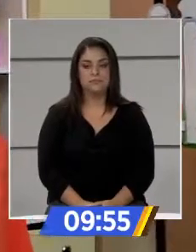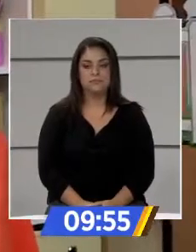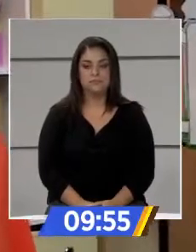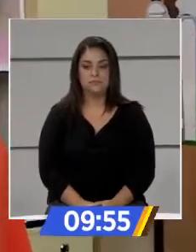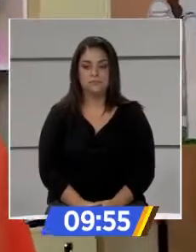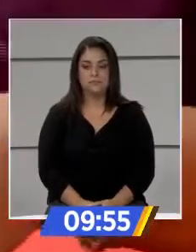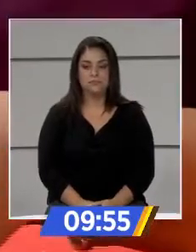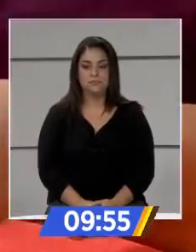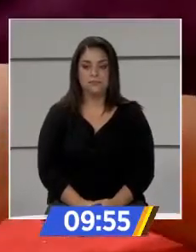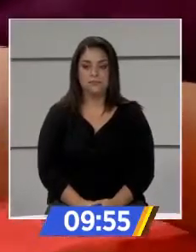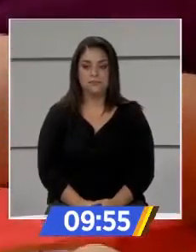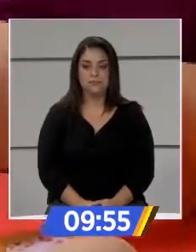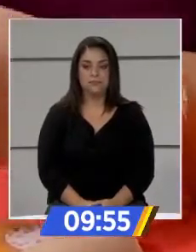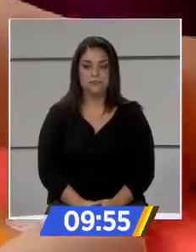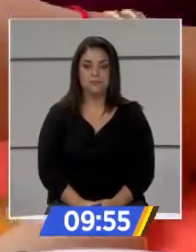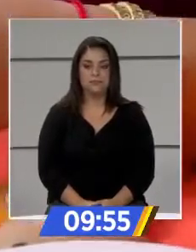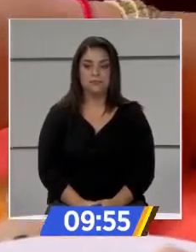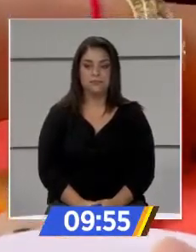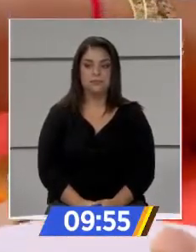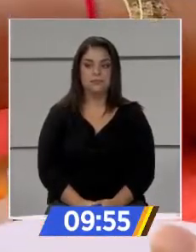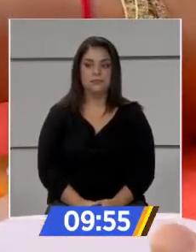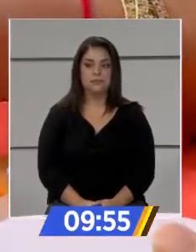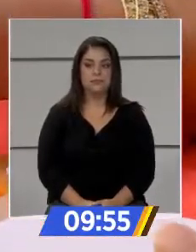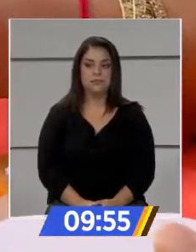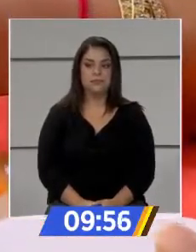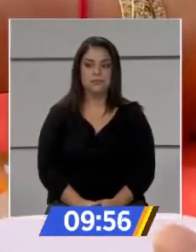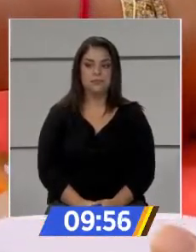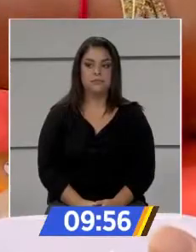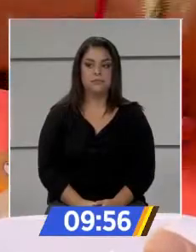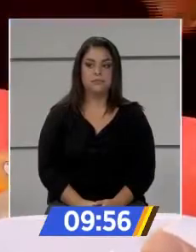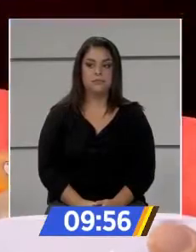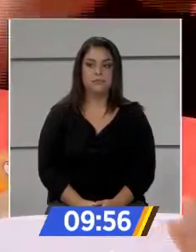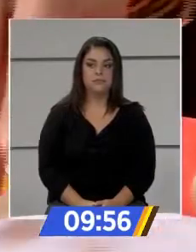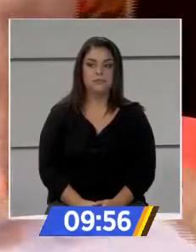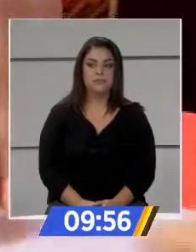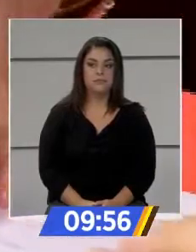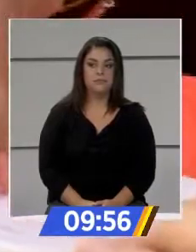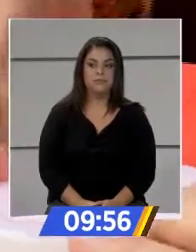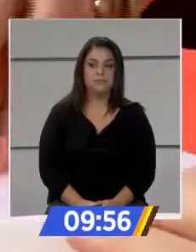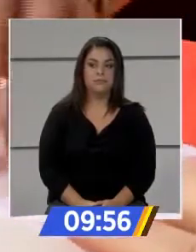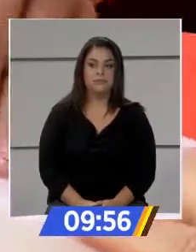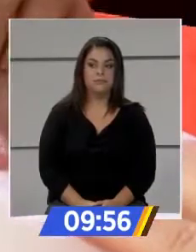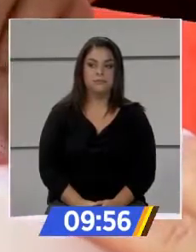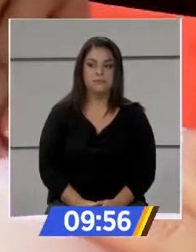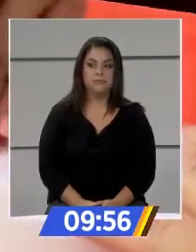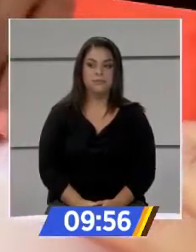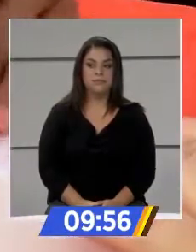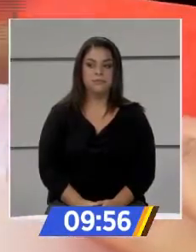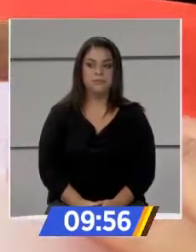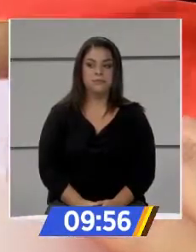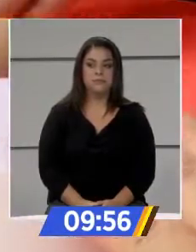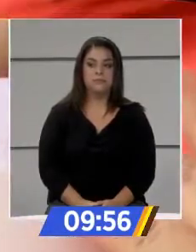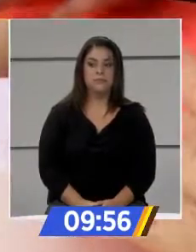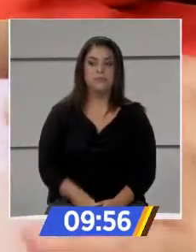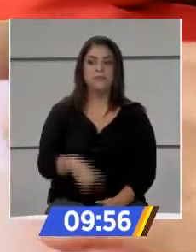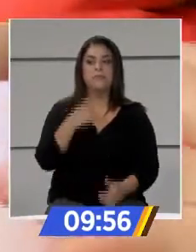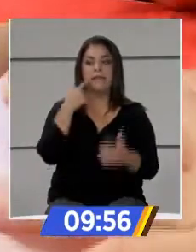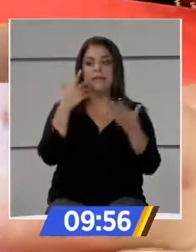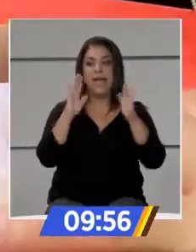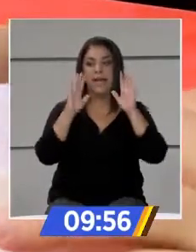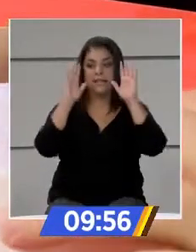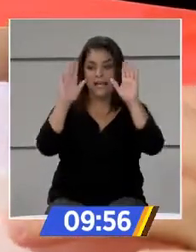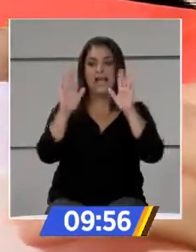Exacto. Entonces, es que él está enfocando con ese ojo. Ok. ¿Ve? Excelente. Y